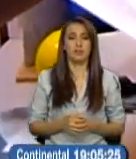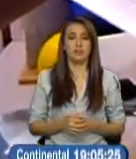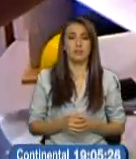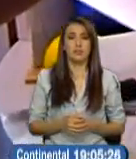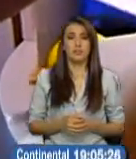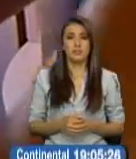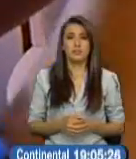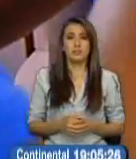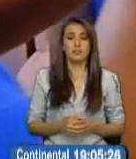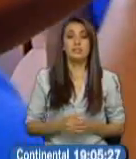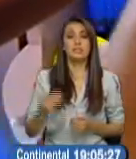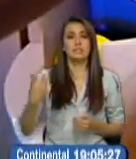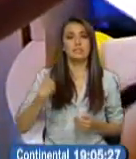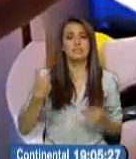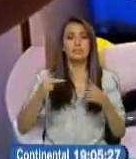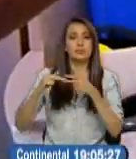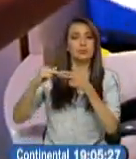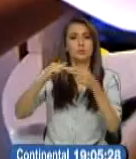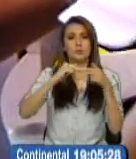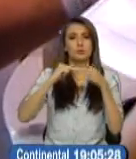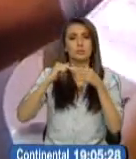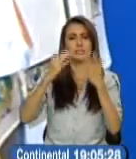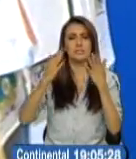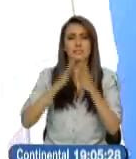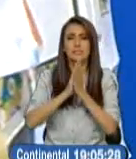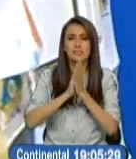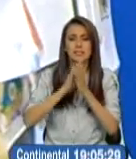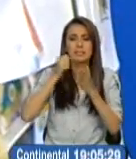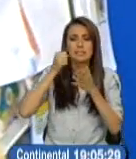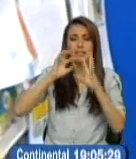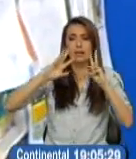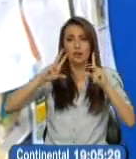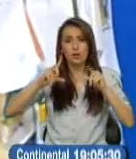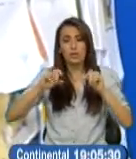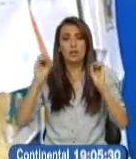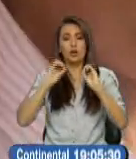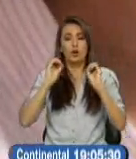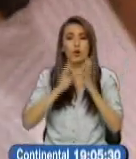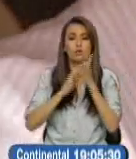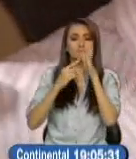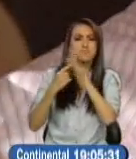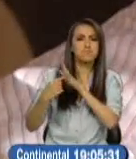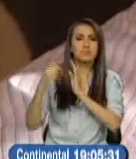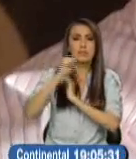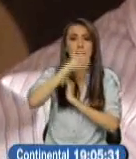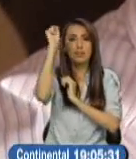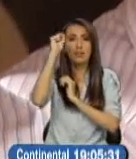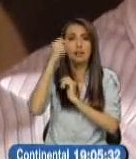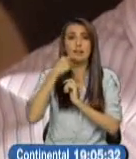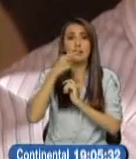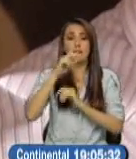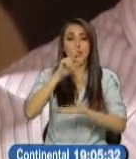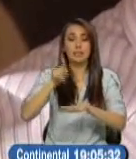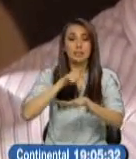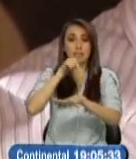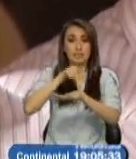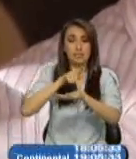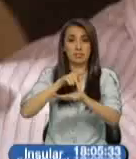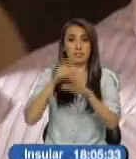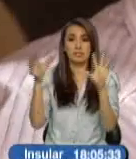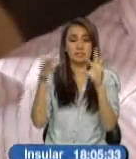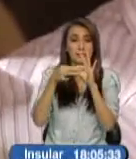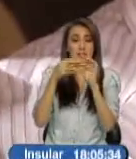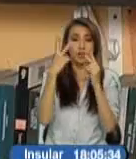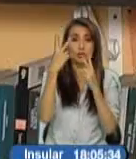que existe una estrecha relación entre los actos de corrupción y la violación de los derechos humanos, asegura el especialista en dicha materia,